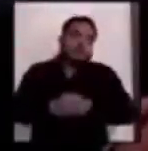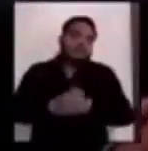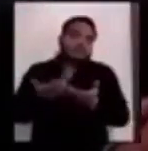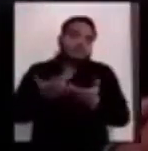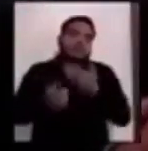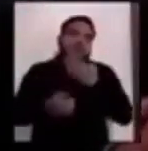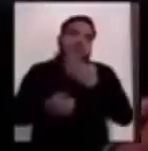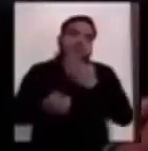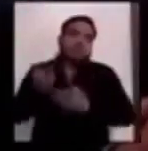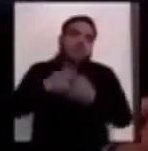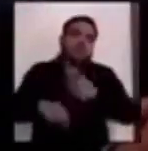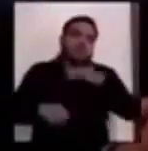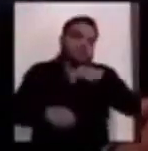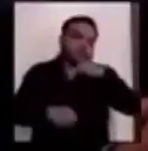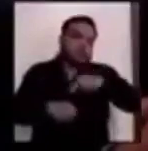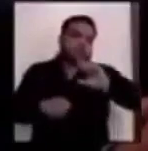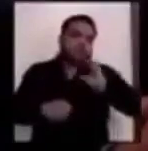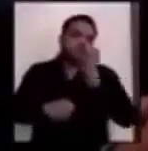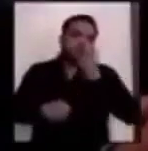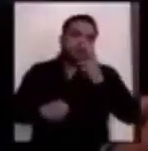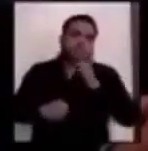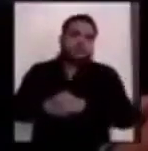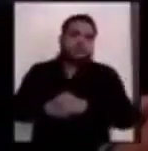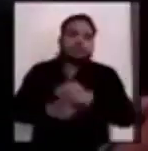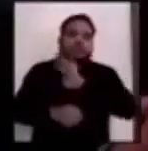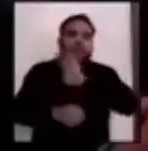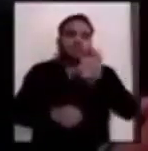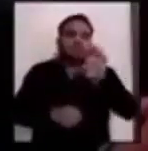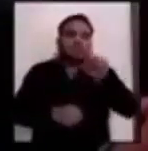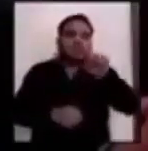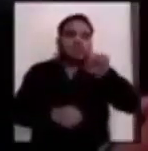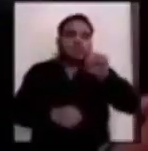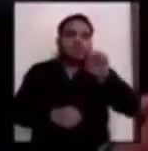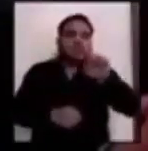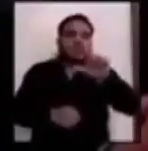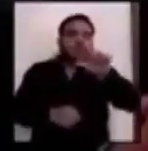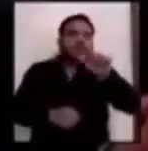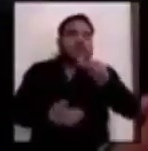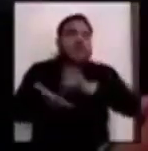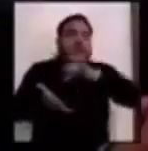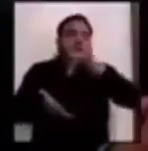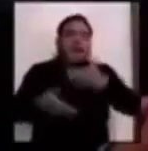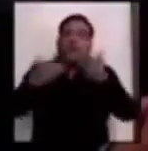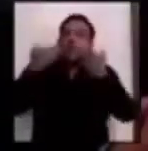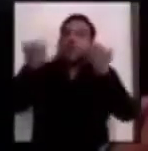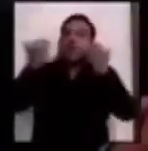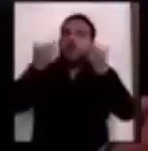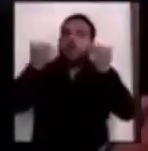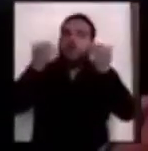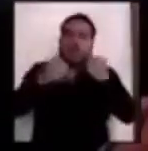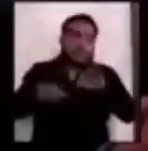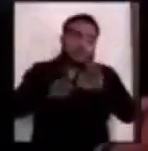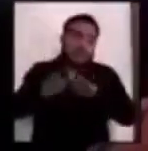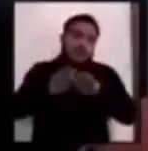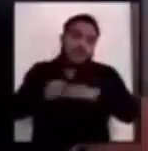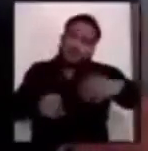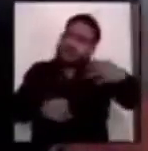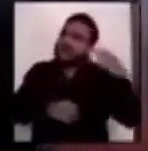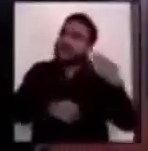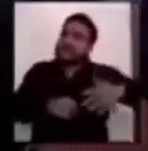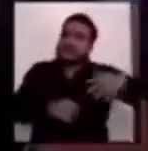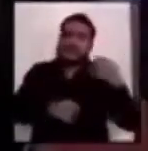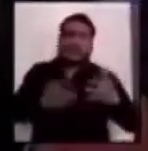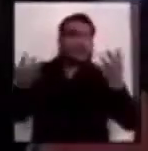del alcalde de la ciudad de Chihuahua marco Bonilla Muchas gracias por tus excelentes atenciones Y también excelente trabajo que Está realizando